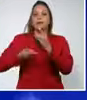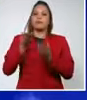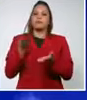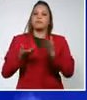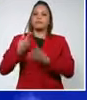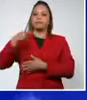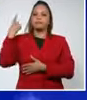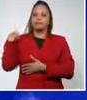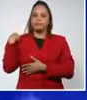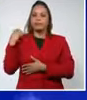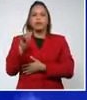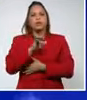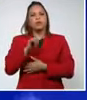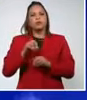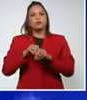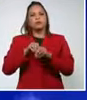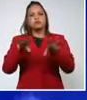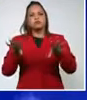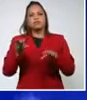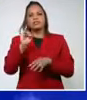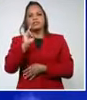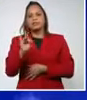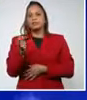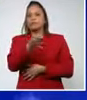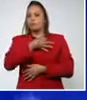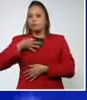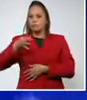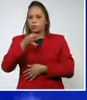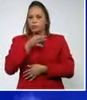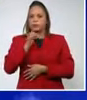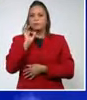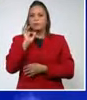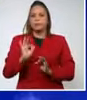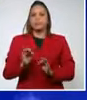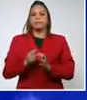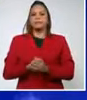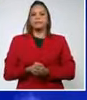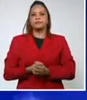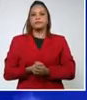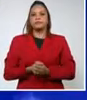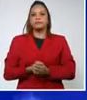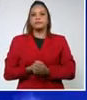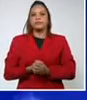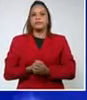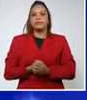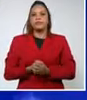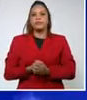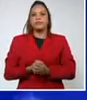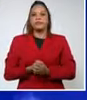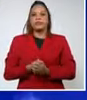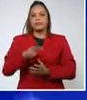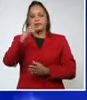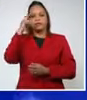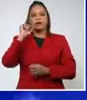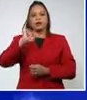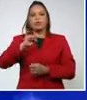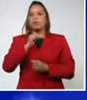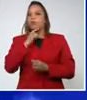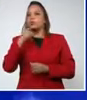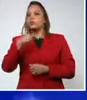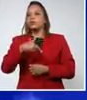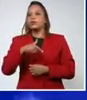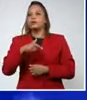disperso en 7 de sus 11 municipios. San José de las Lajas 34, Quibicán